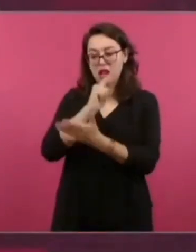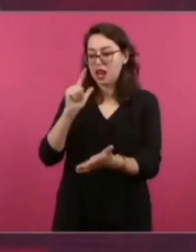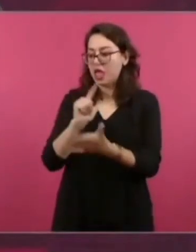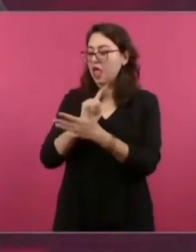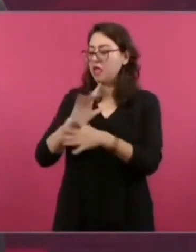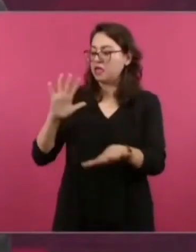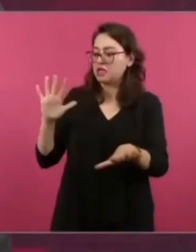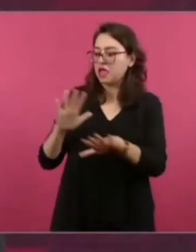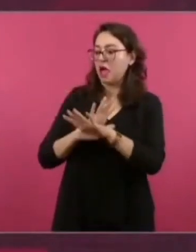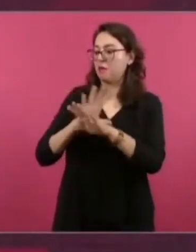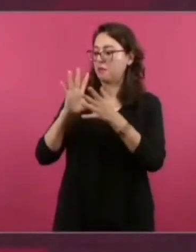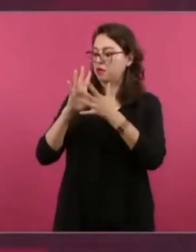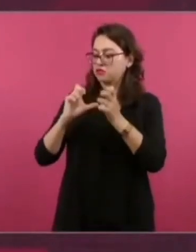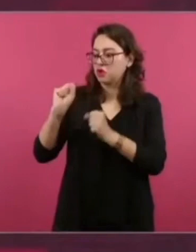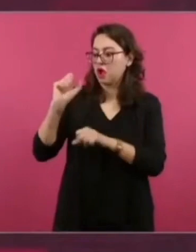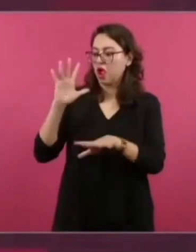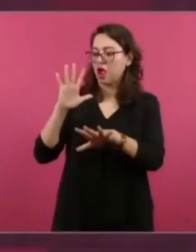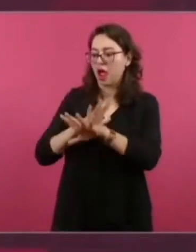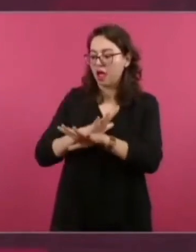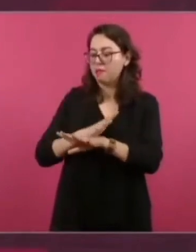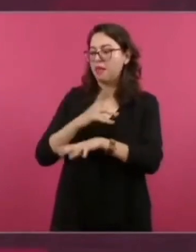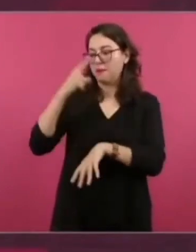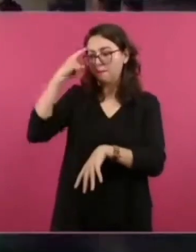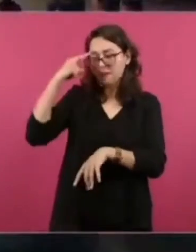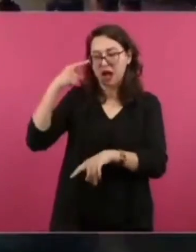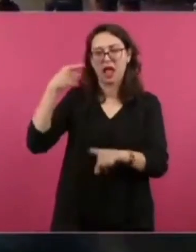Ahora el plan es nuestro.